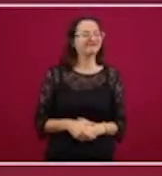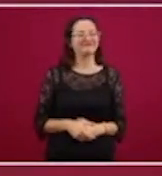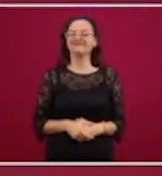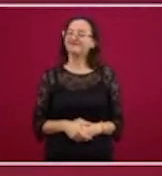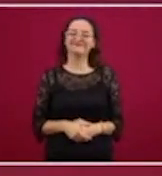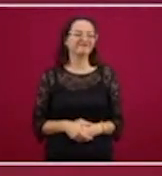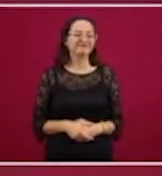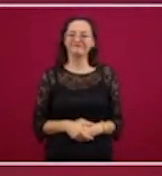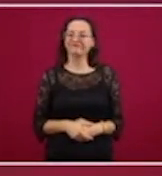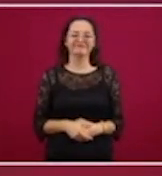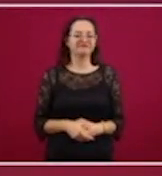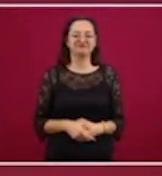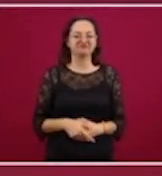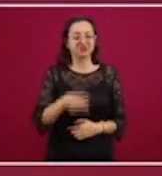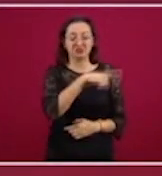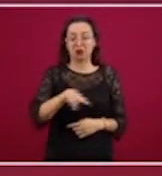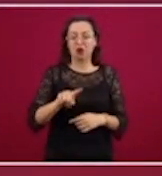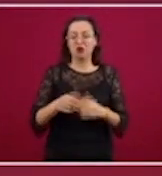ya no van a poder retrogradar.